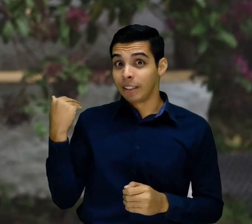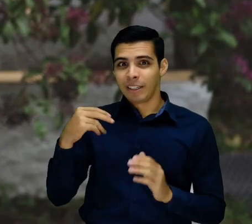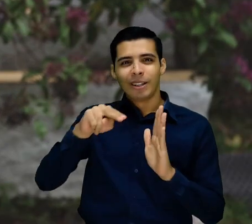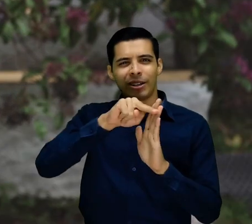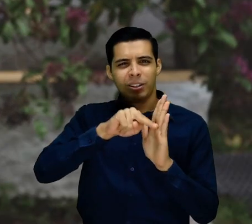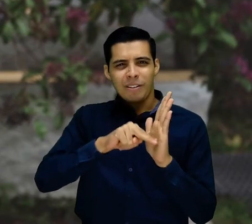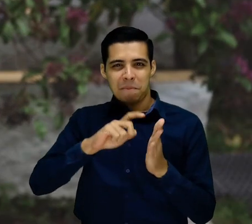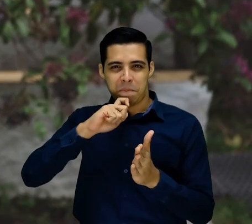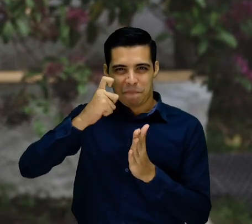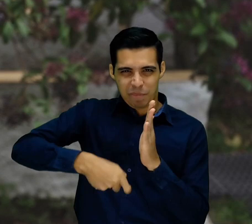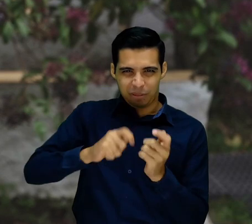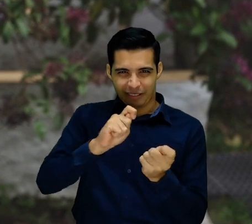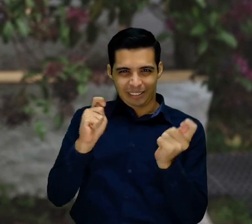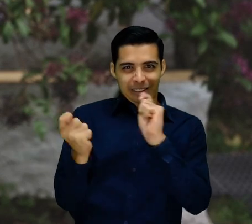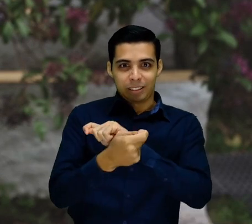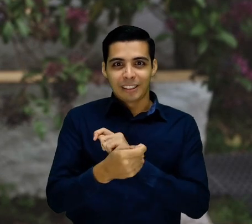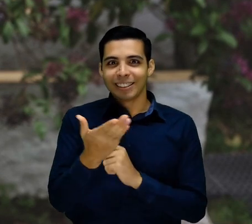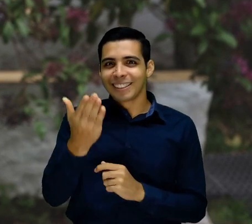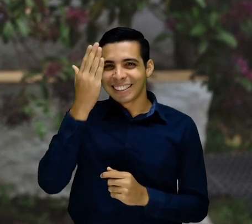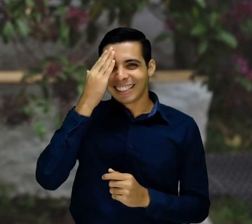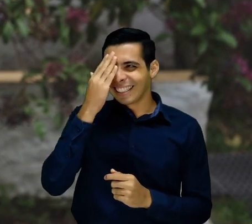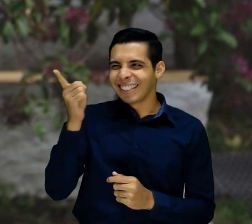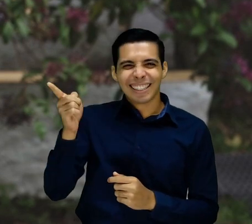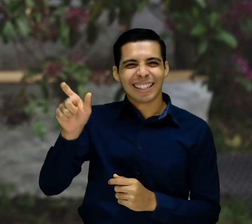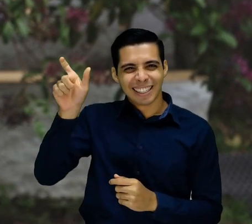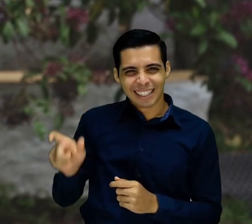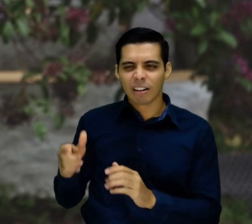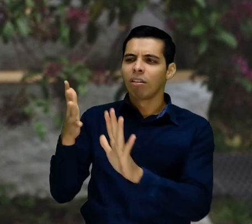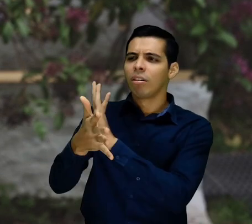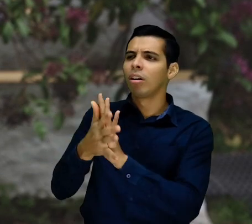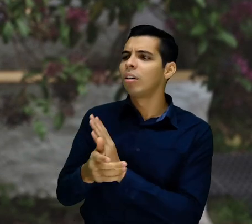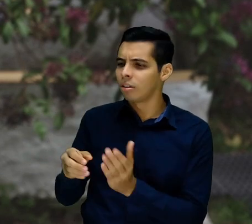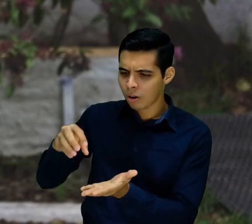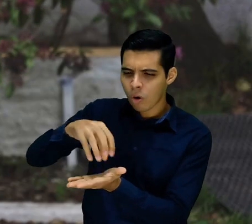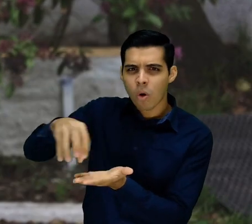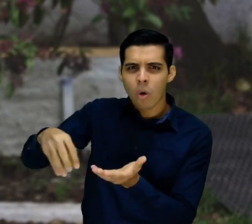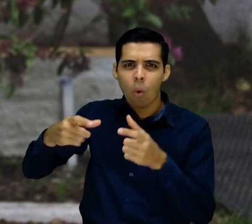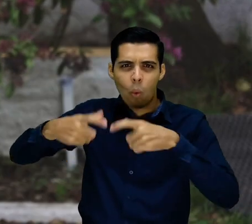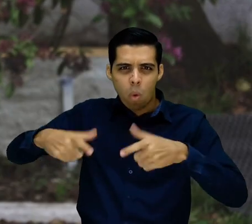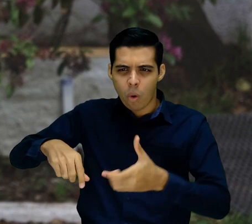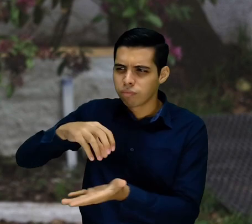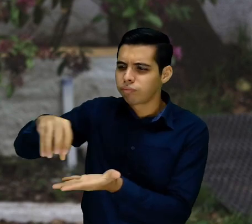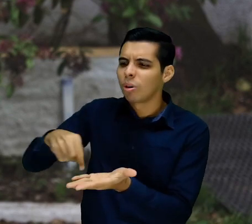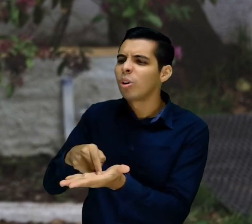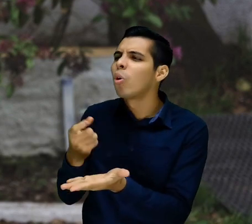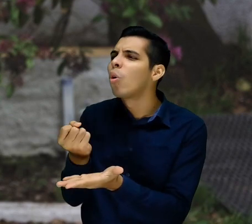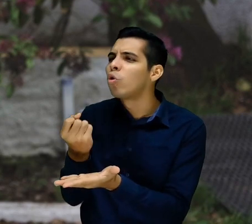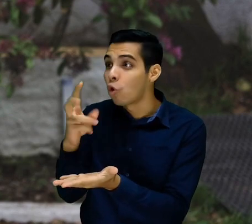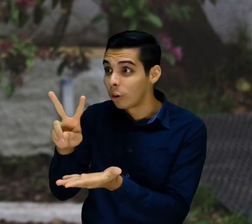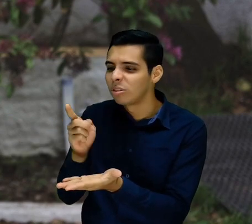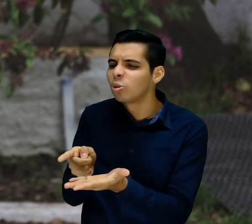la reforma tributaria, por ejemplo, y la docena de huevos a 1800 que causó tanta revolución, la cual estaba justificada en